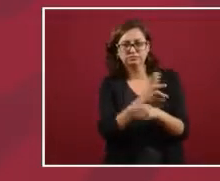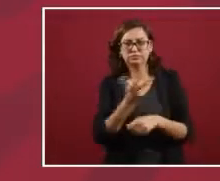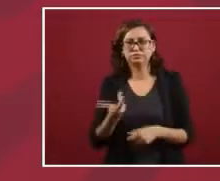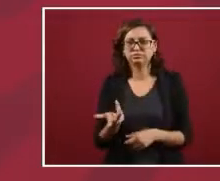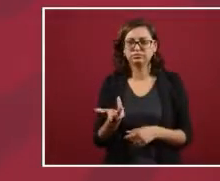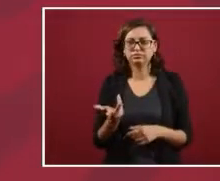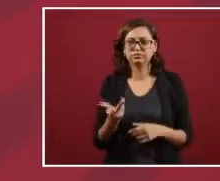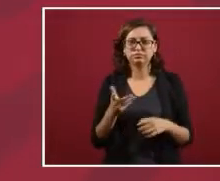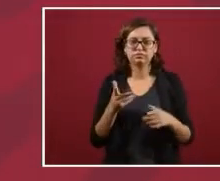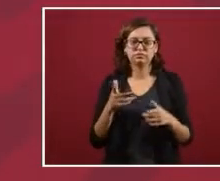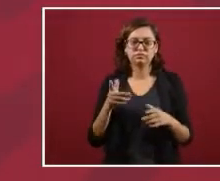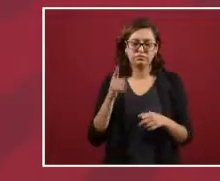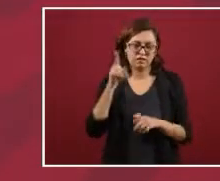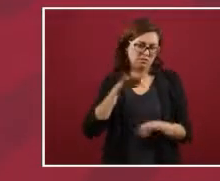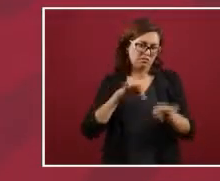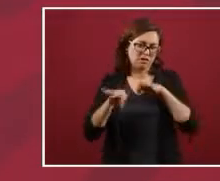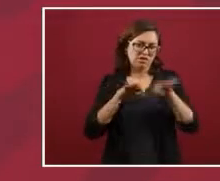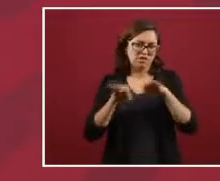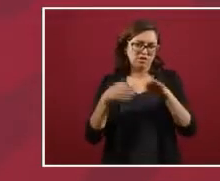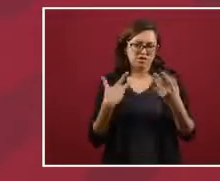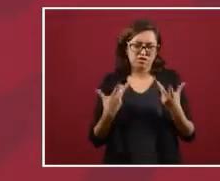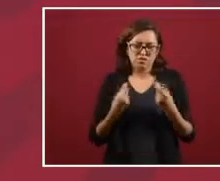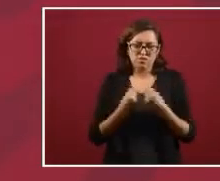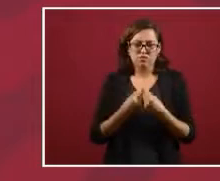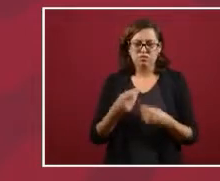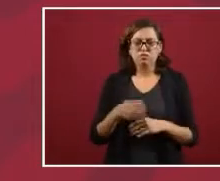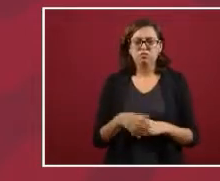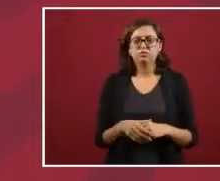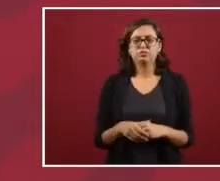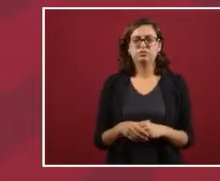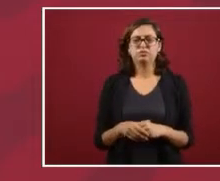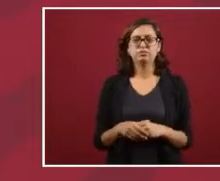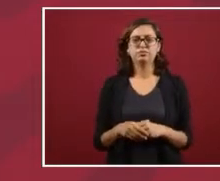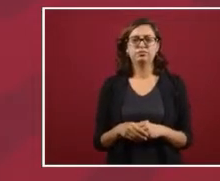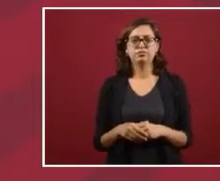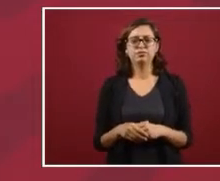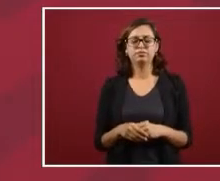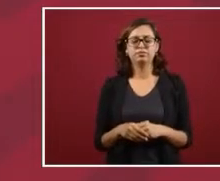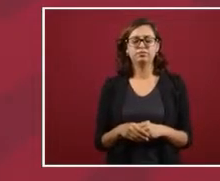a hacer las tomas. Sí.